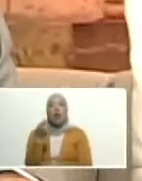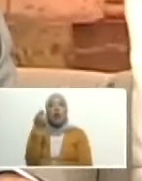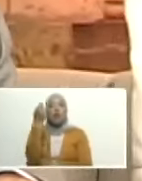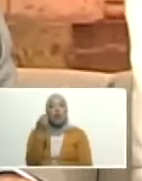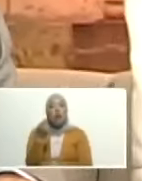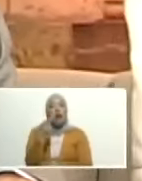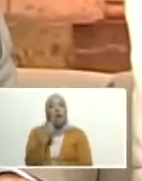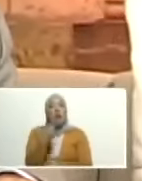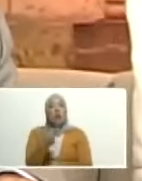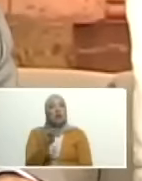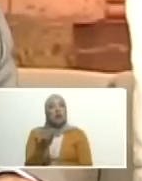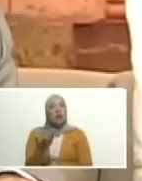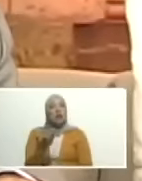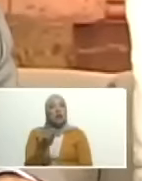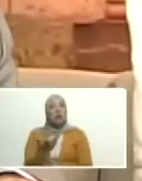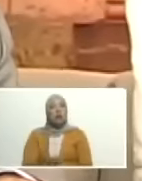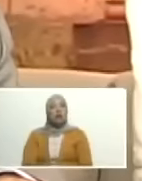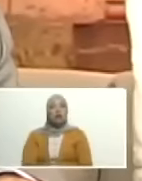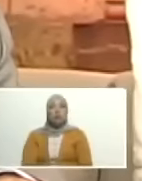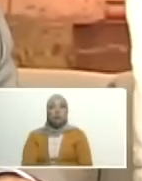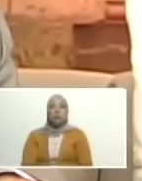Rodríguez?